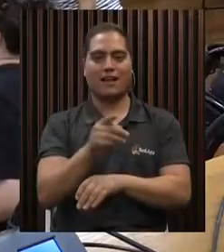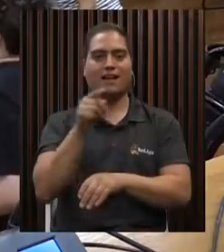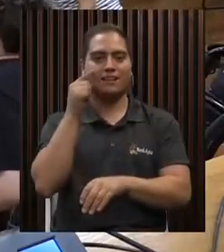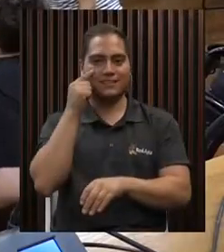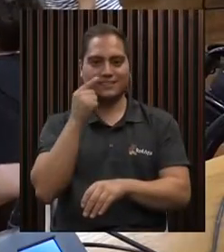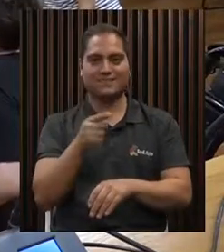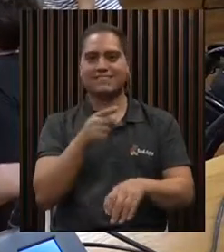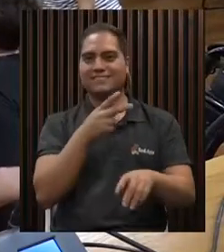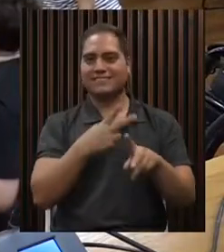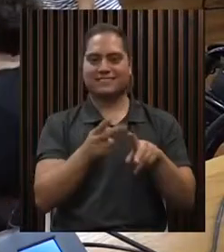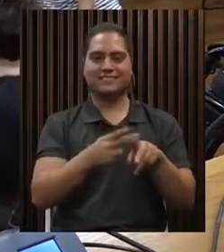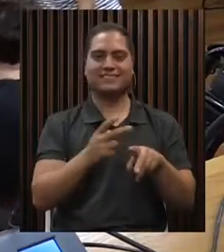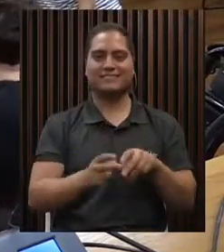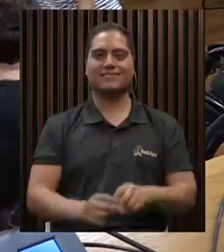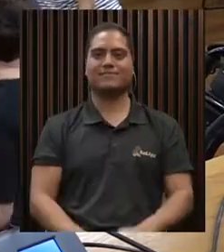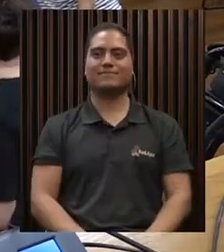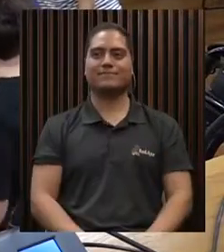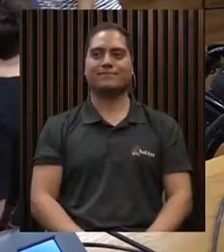Esta obra